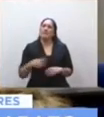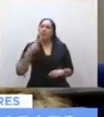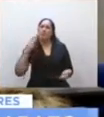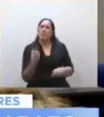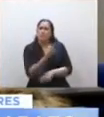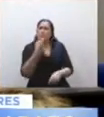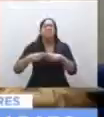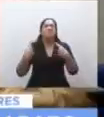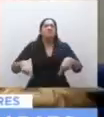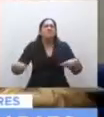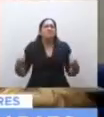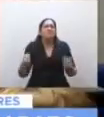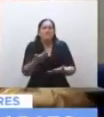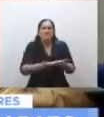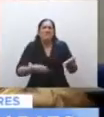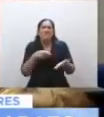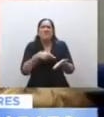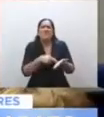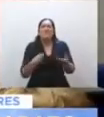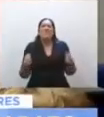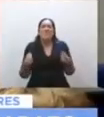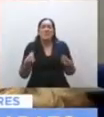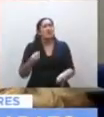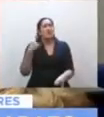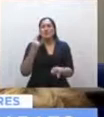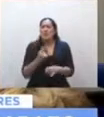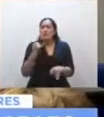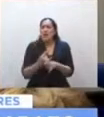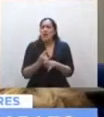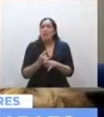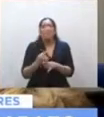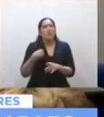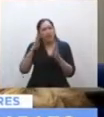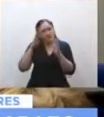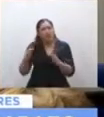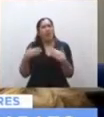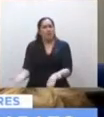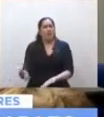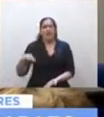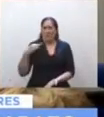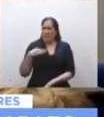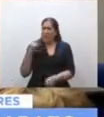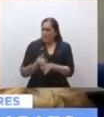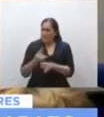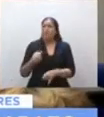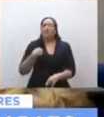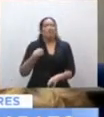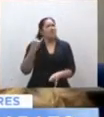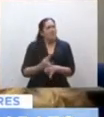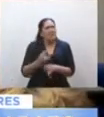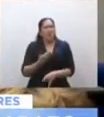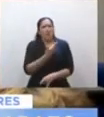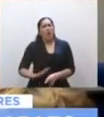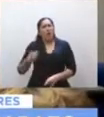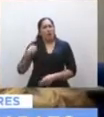insultos. Yo siempre he votado por la vida y he gobernado por y para